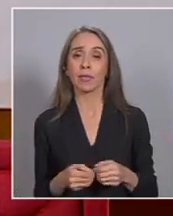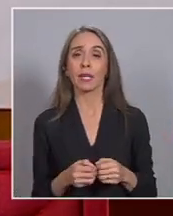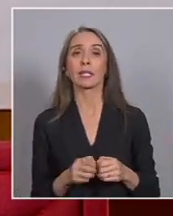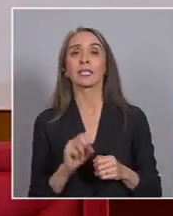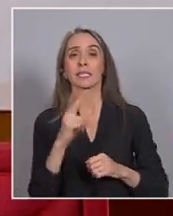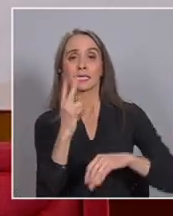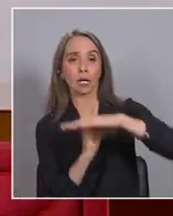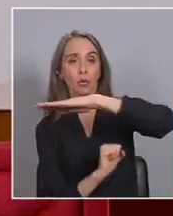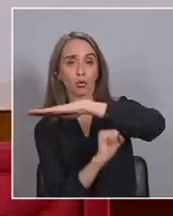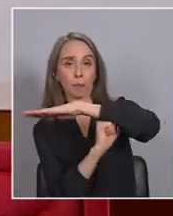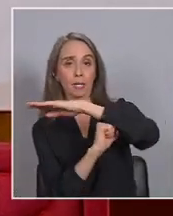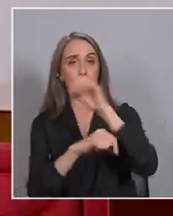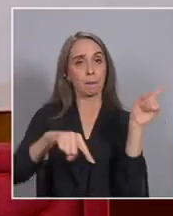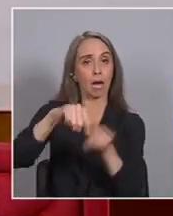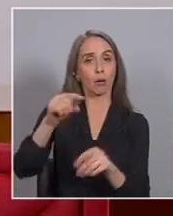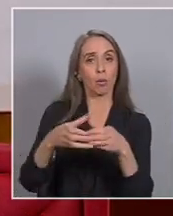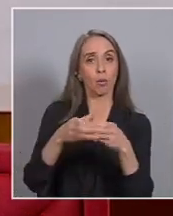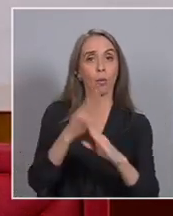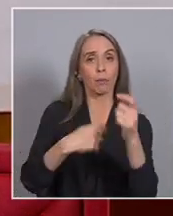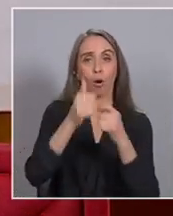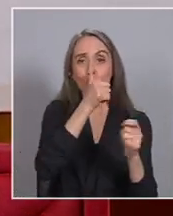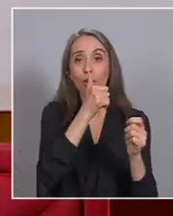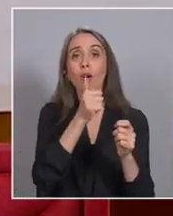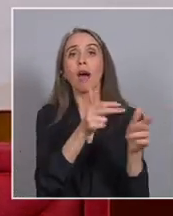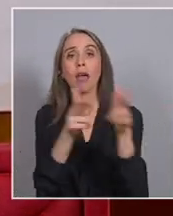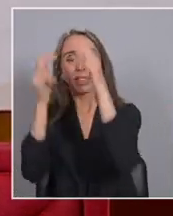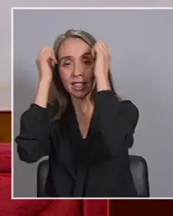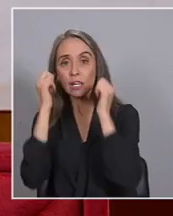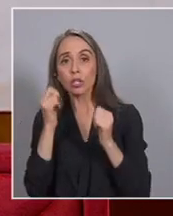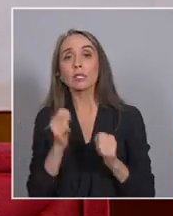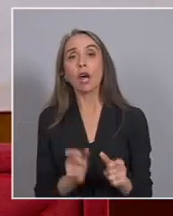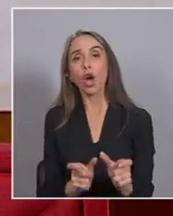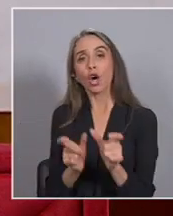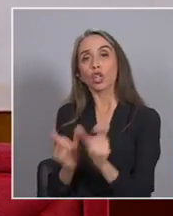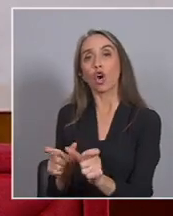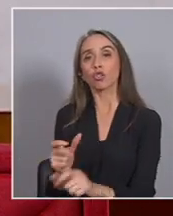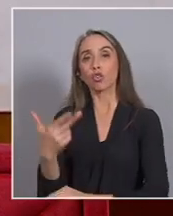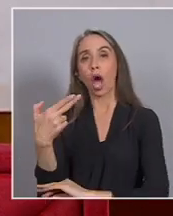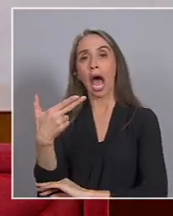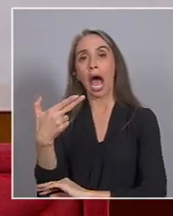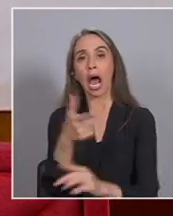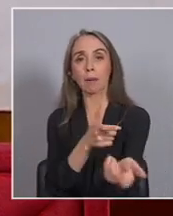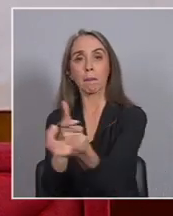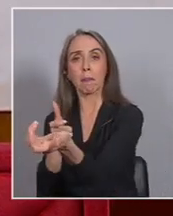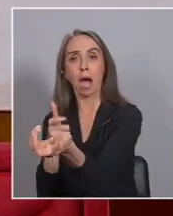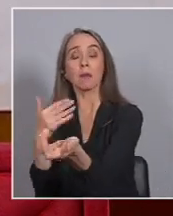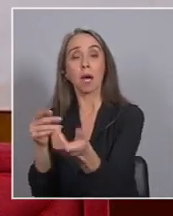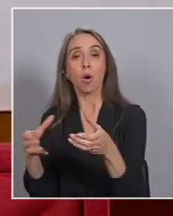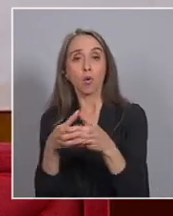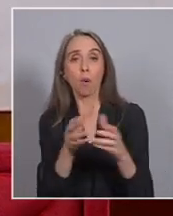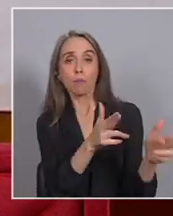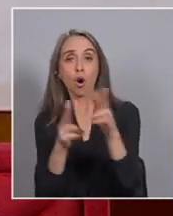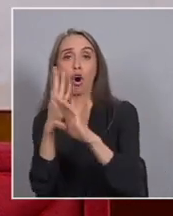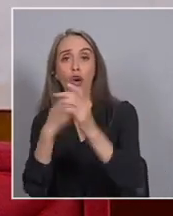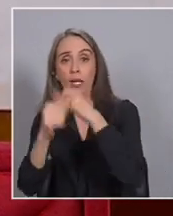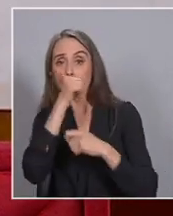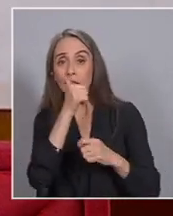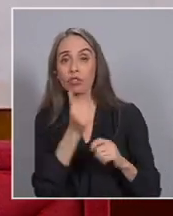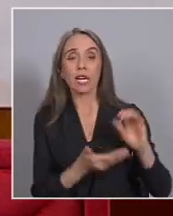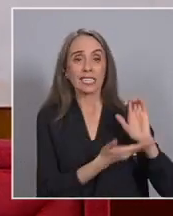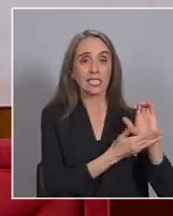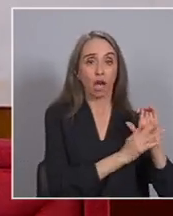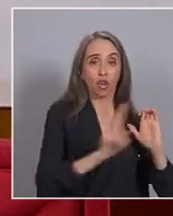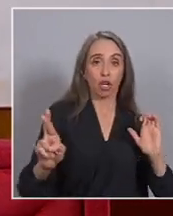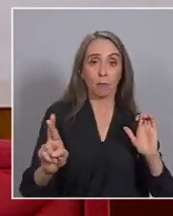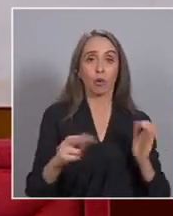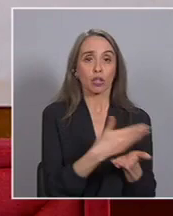eje que tenemos en el combate al crimen organizado es el control de armas, vital. Ante el crimen organizado se responde con un Estado